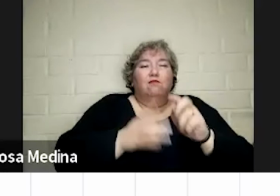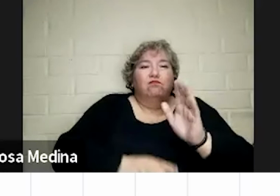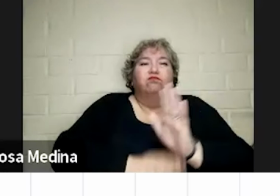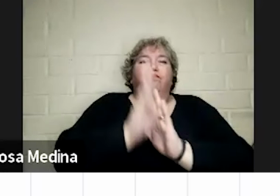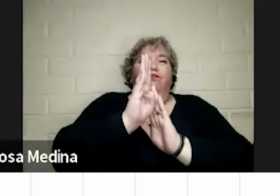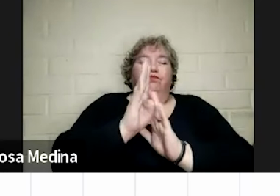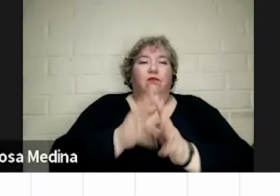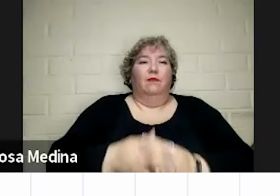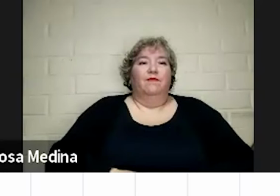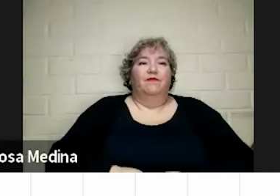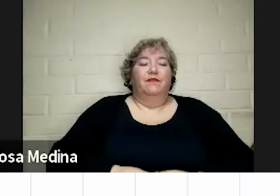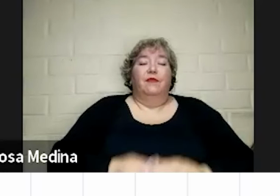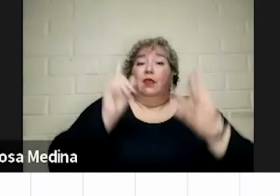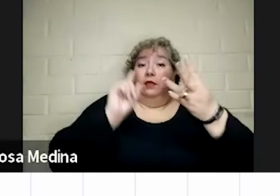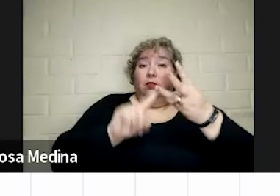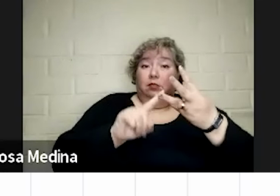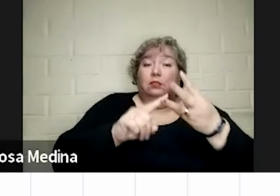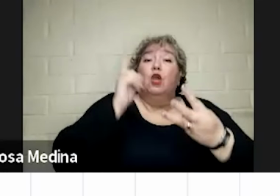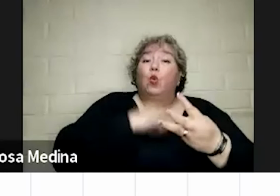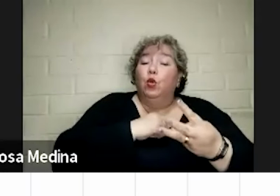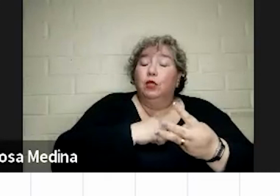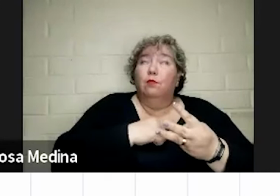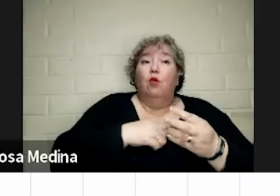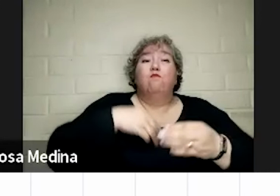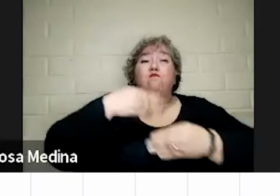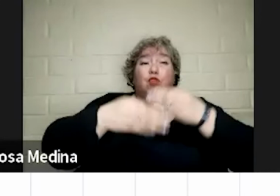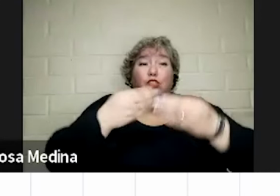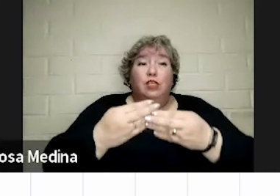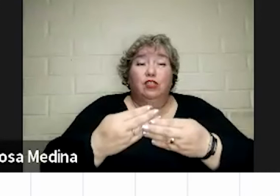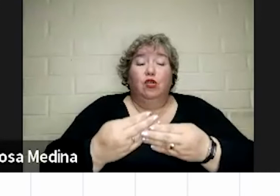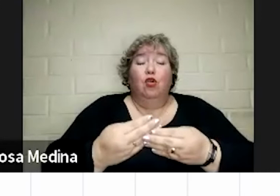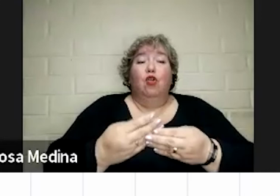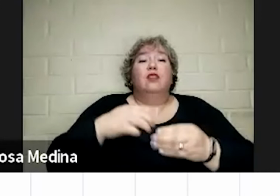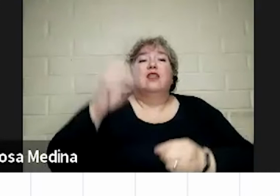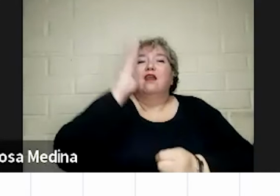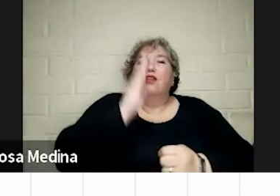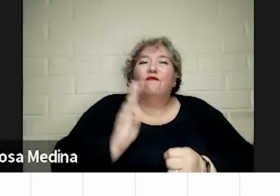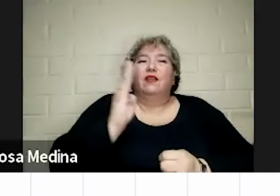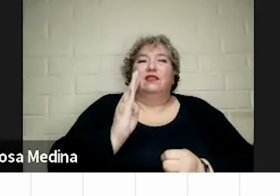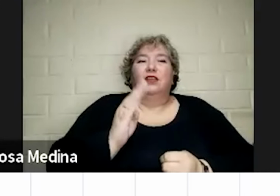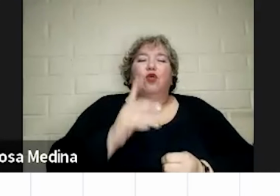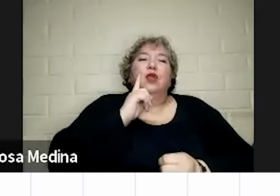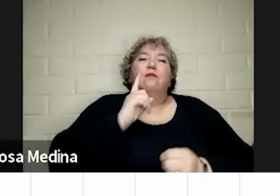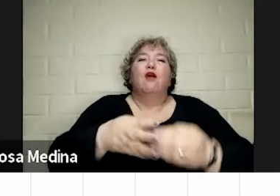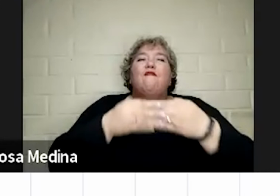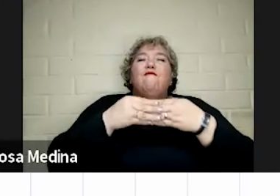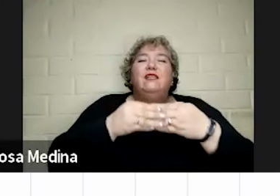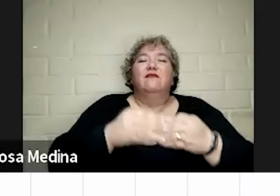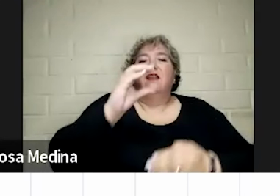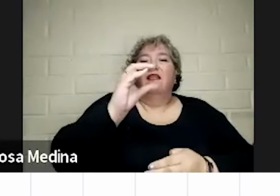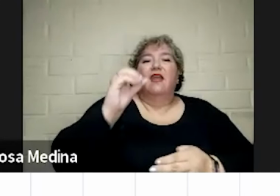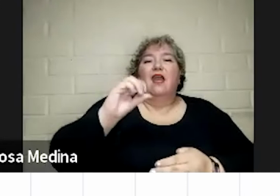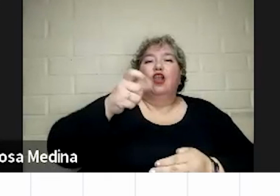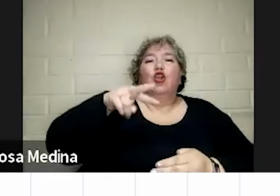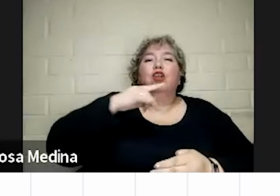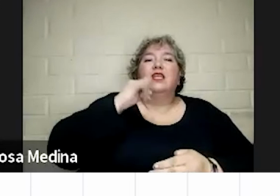Y por último, en estos procesos cognitivos o procesos o elementos básicos de las funciones ejecutivas tenemos la flexibilidad cognitiva. Ya la